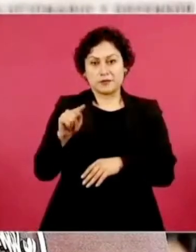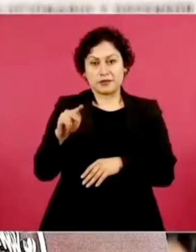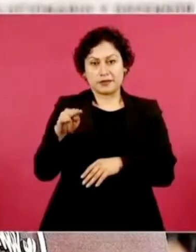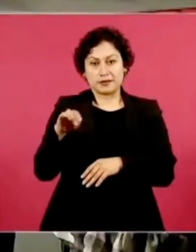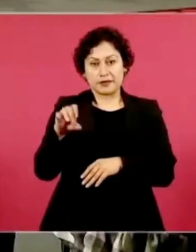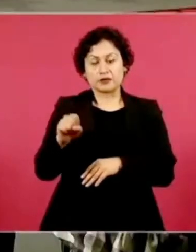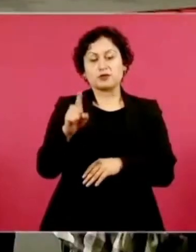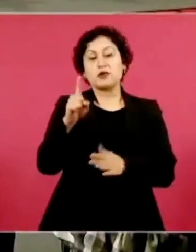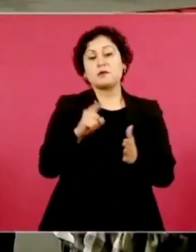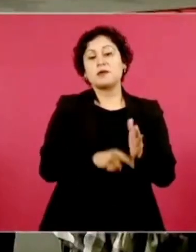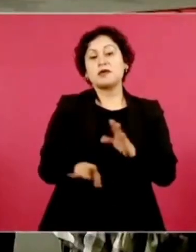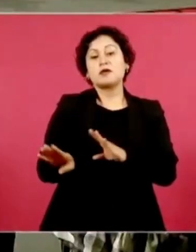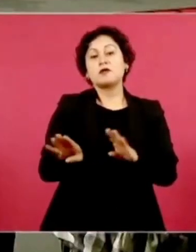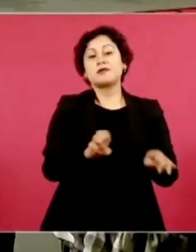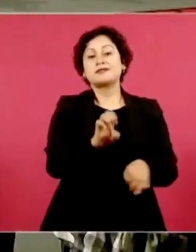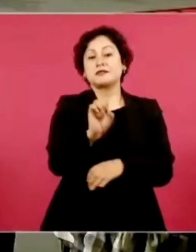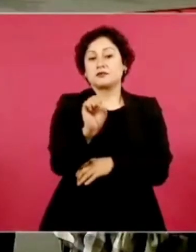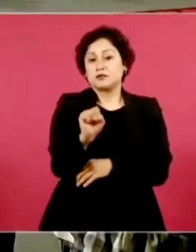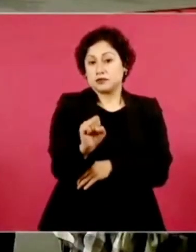1960,